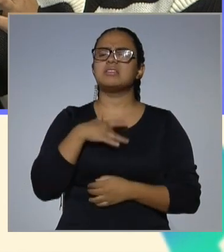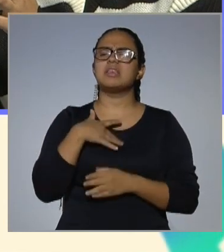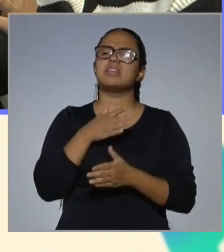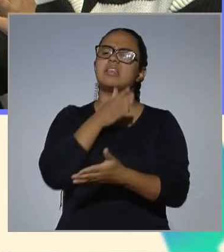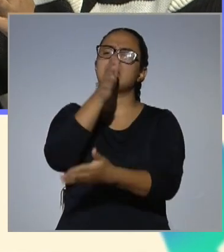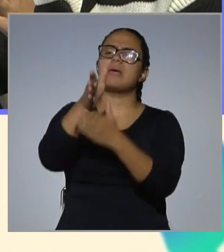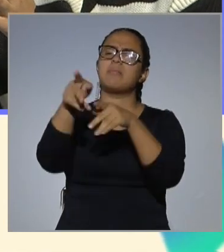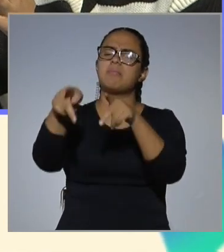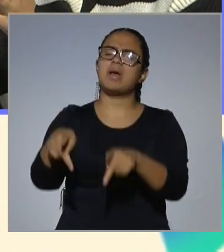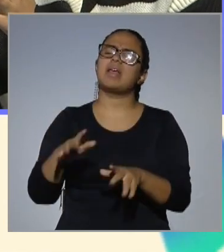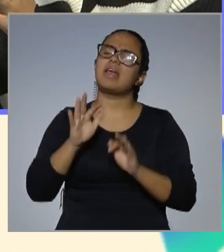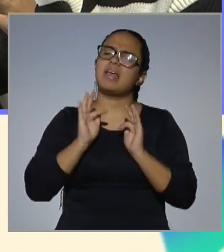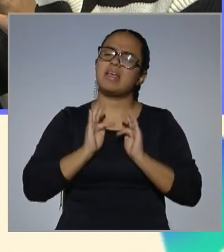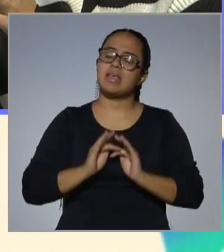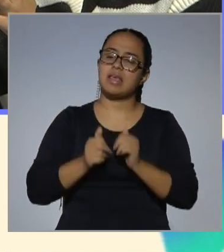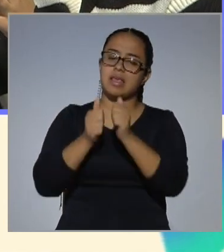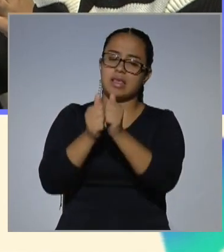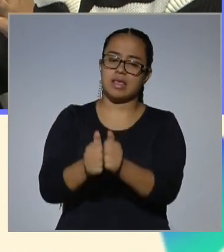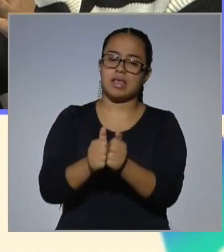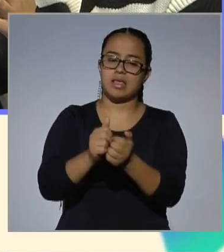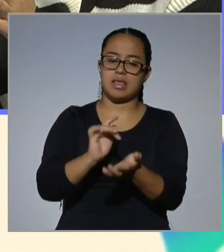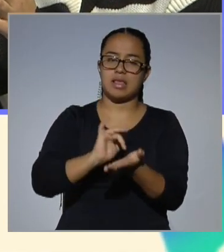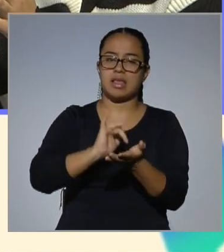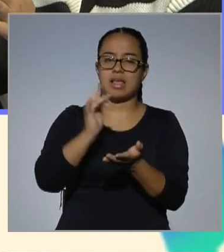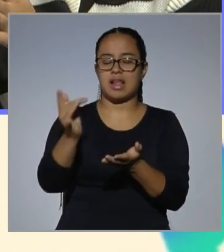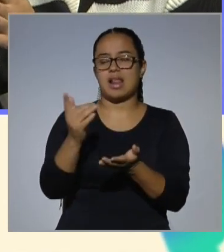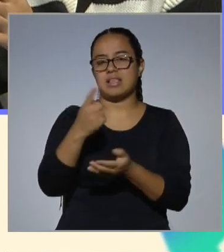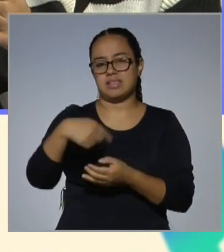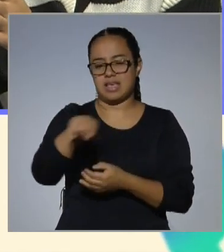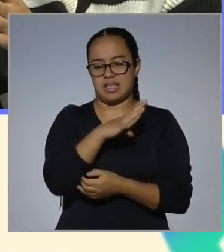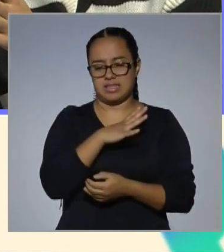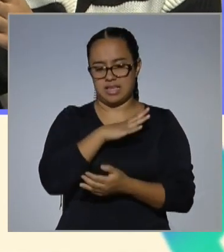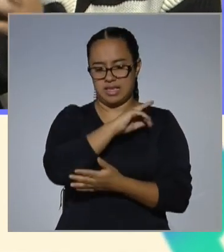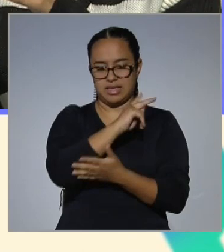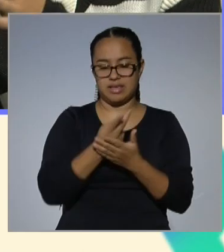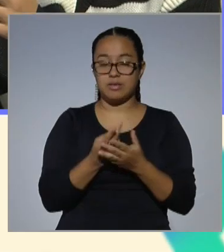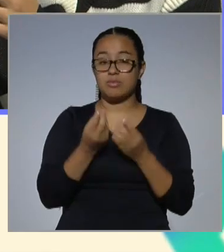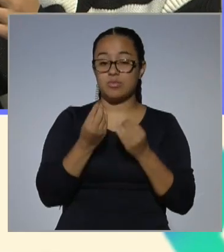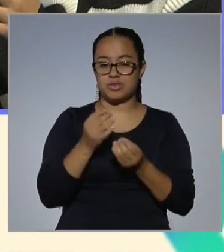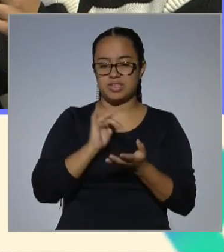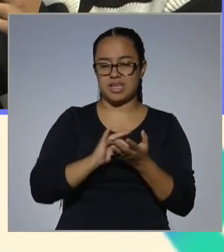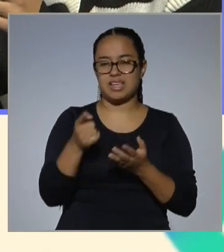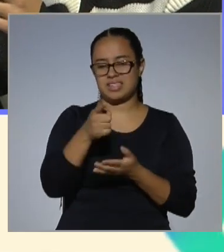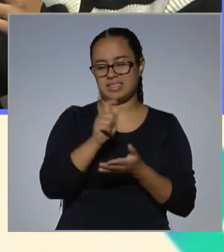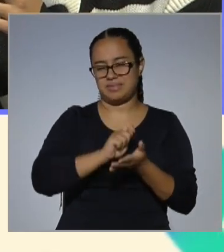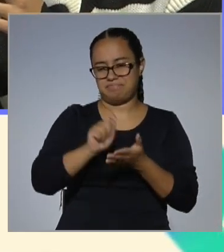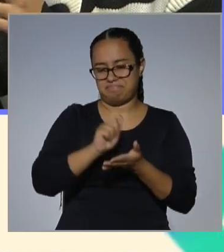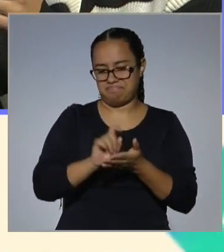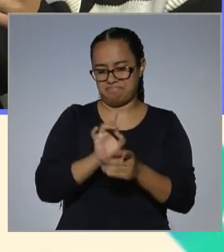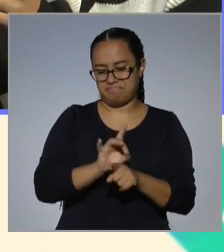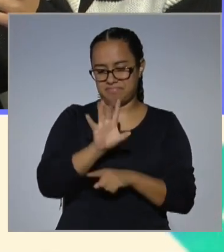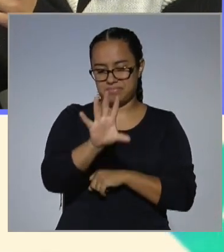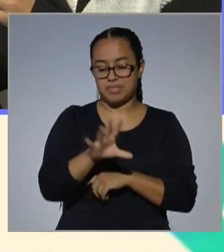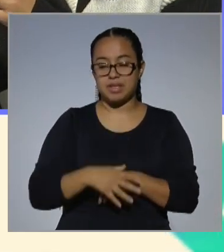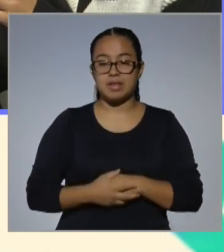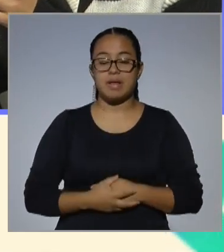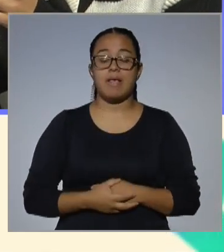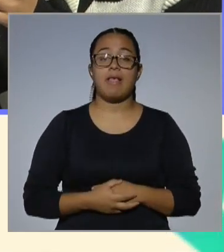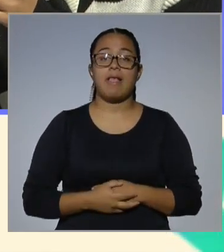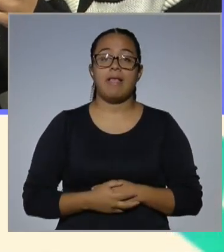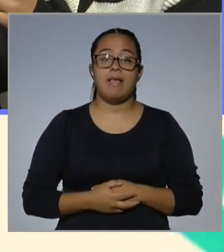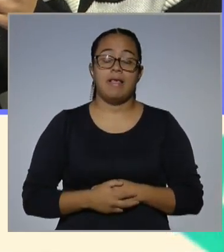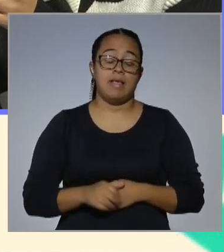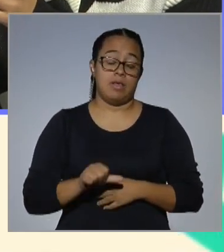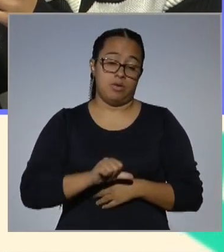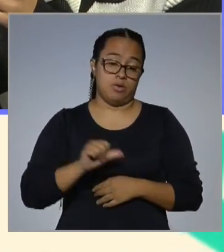panteón llegaron y ahí se quedaron. Gracias por existir. Muchas gracias, Ofelia, por esta calaverita que nos compartiste.